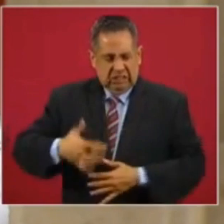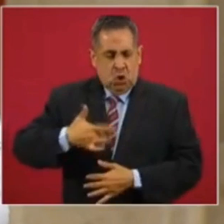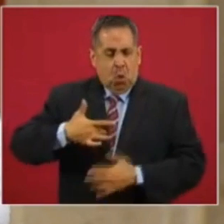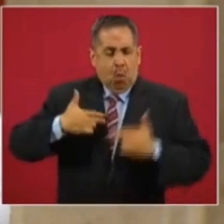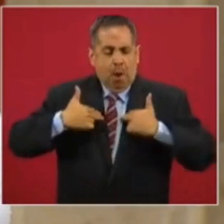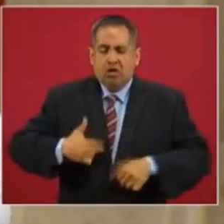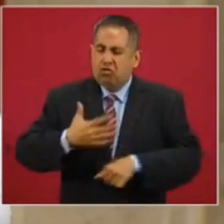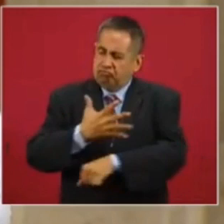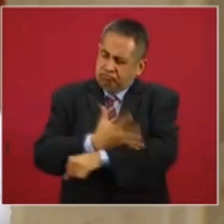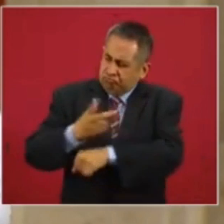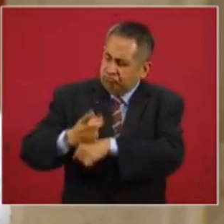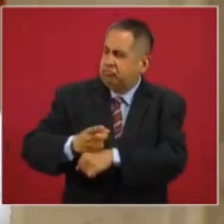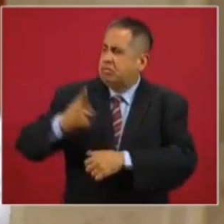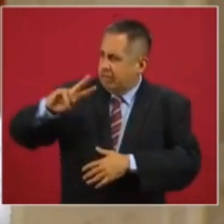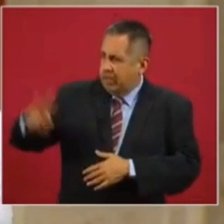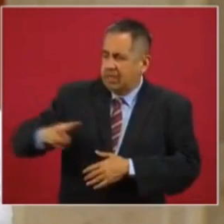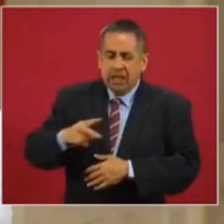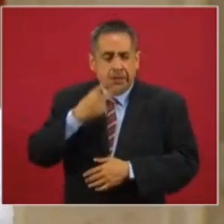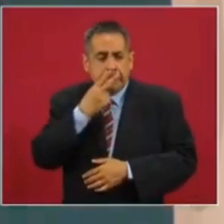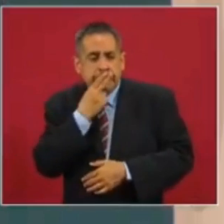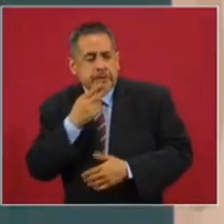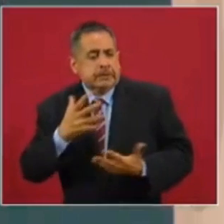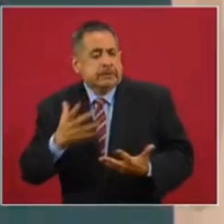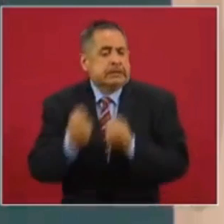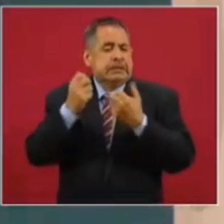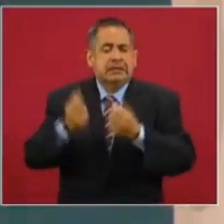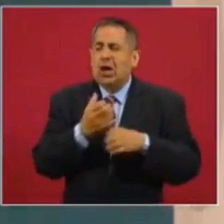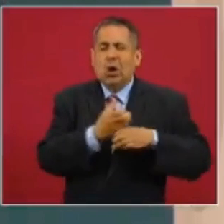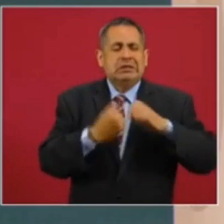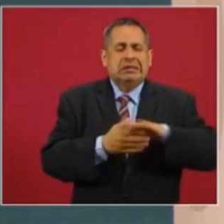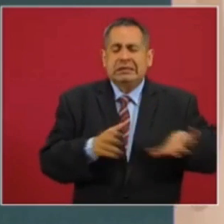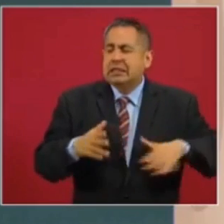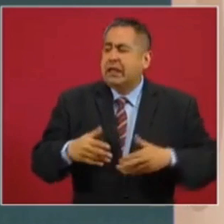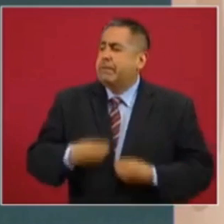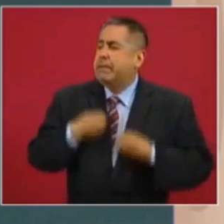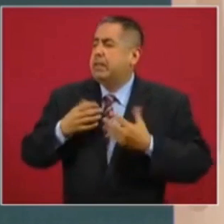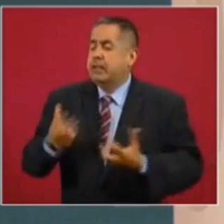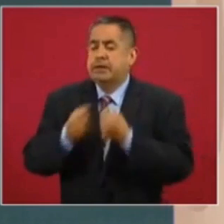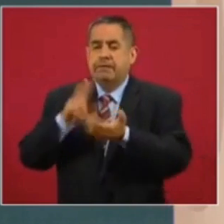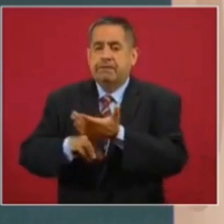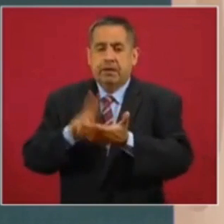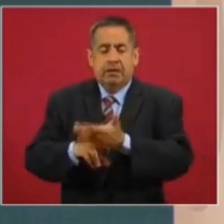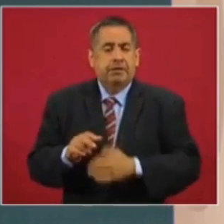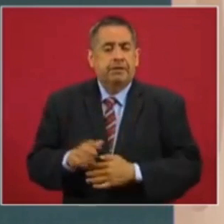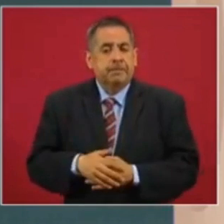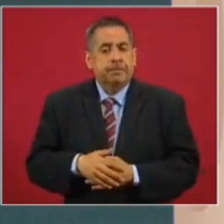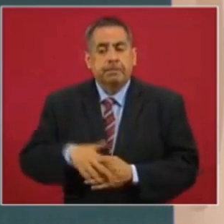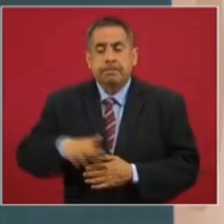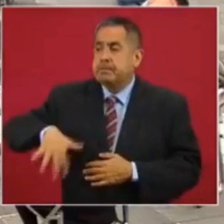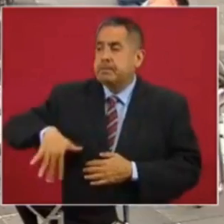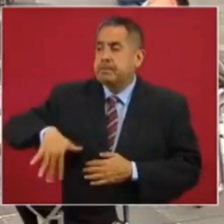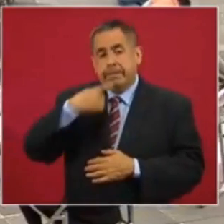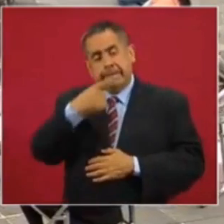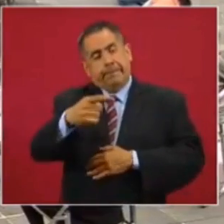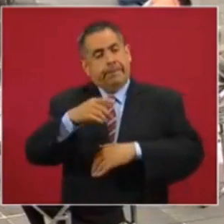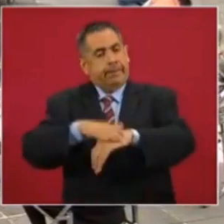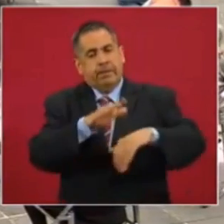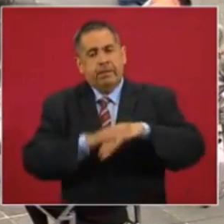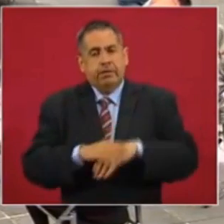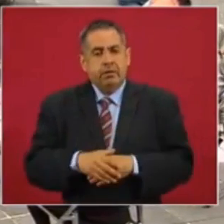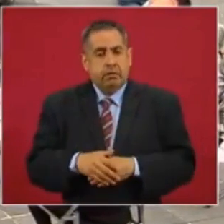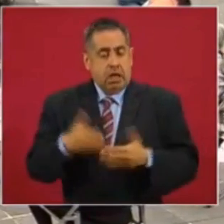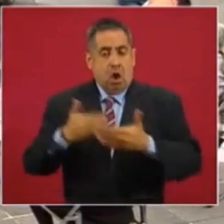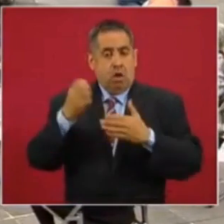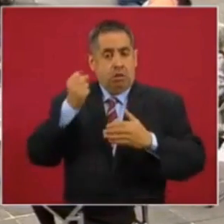y que si le interesan las vidas y no las cosas materiales como les decimos ahora esta